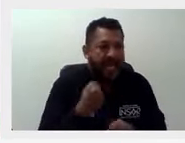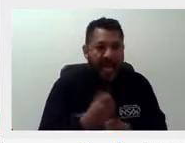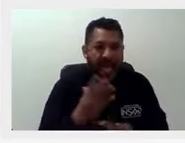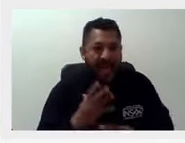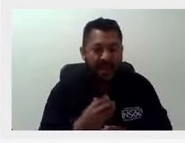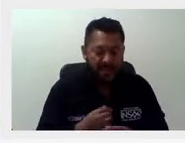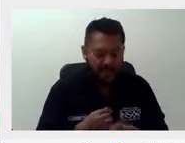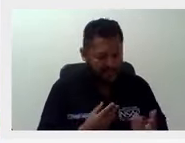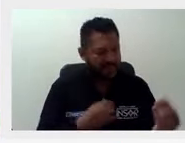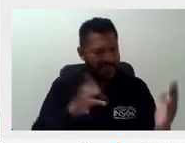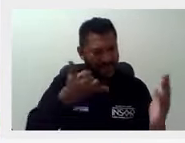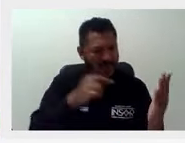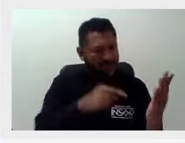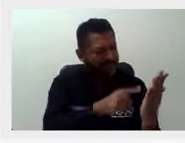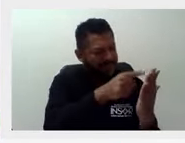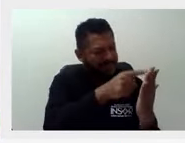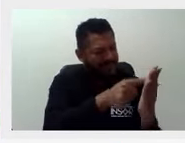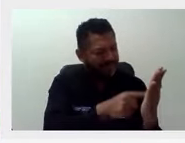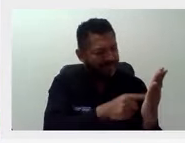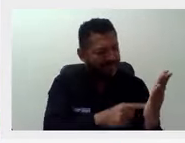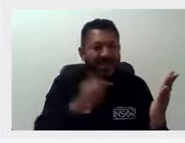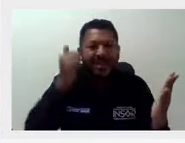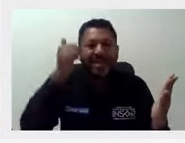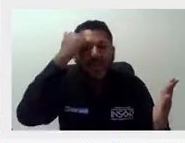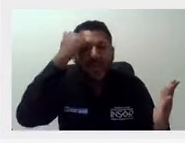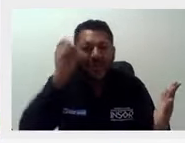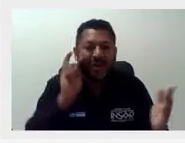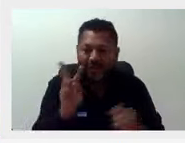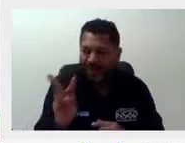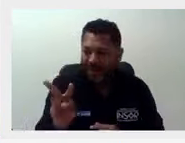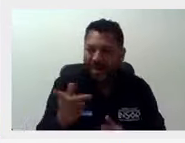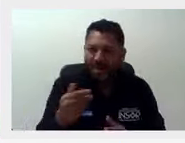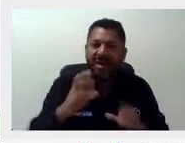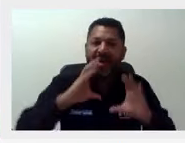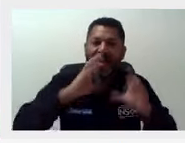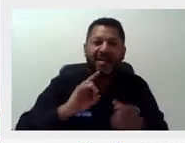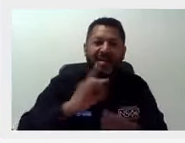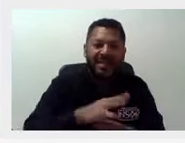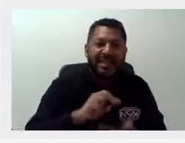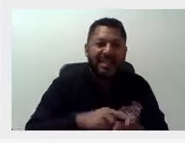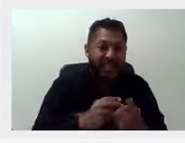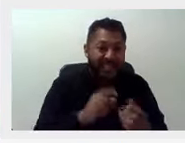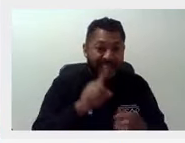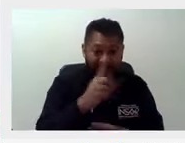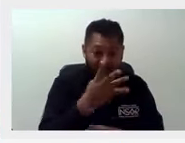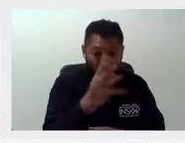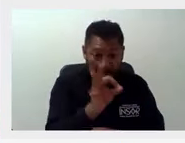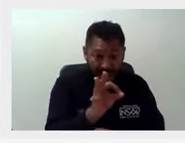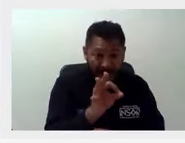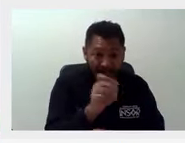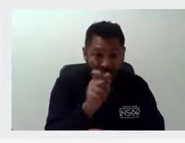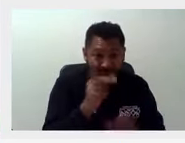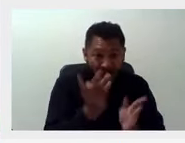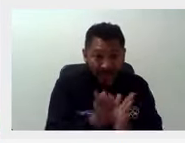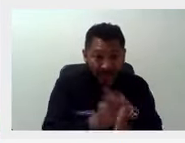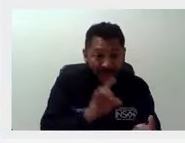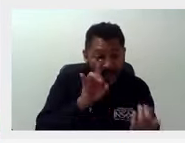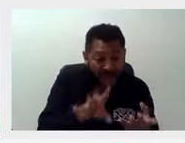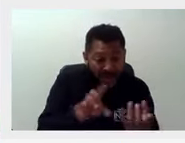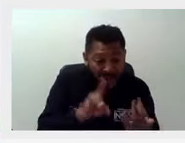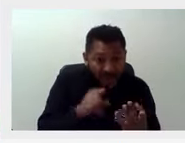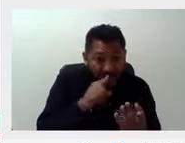uno sobrecargado al maestro tratando de darles la clase a 140 estudiantes de manera virtual con unas plataformas